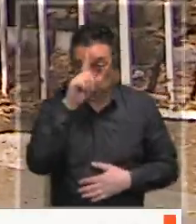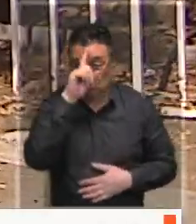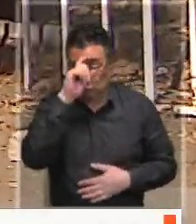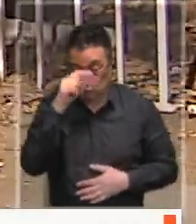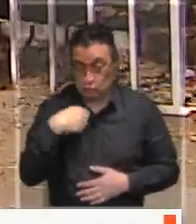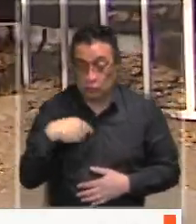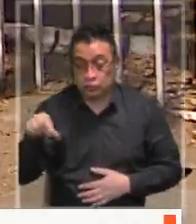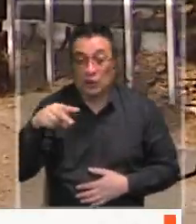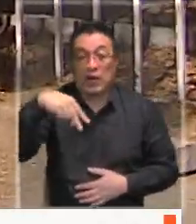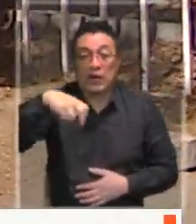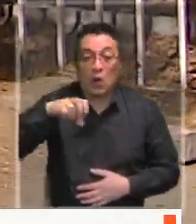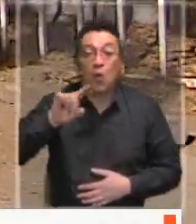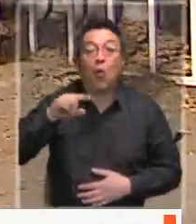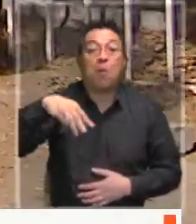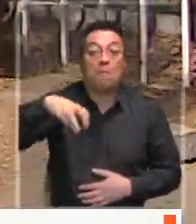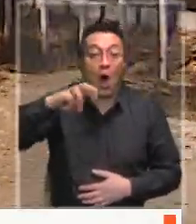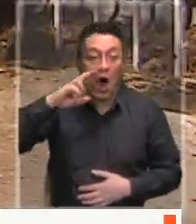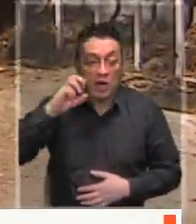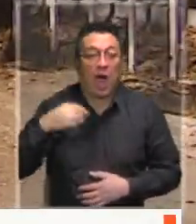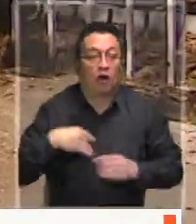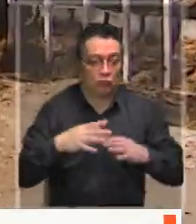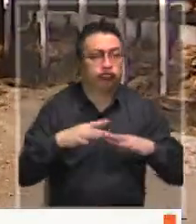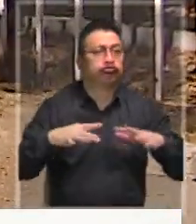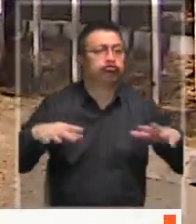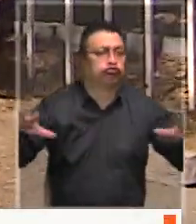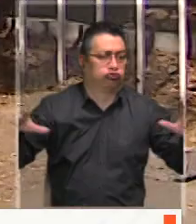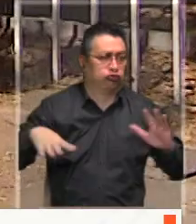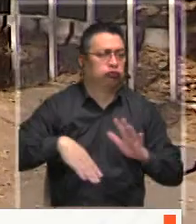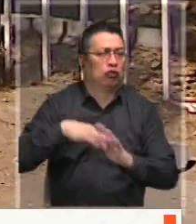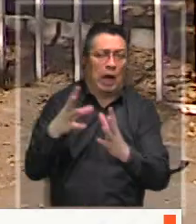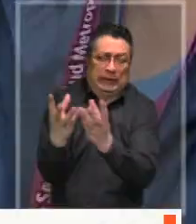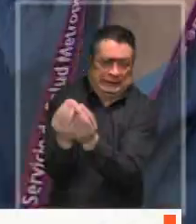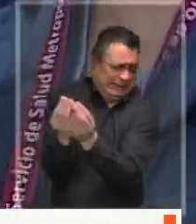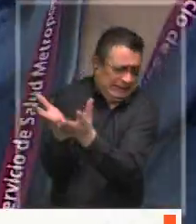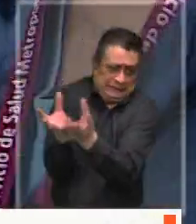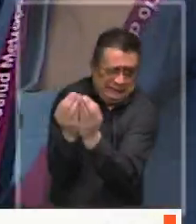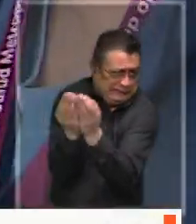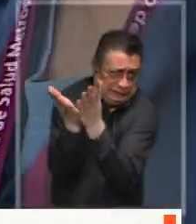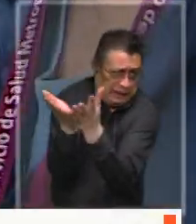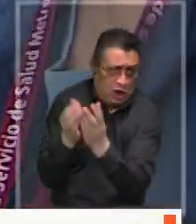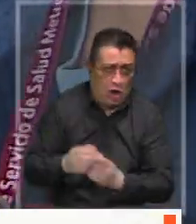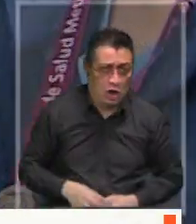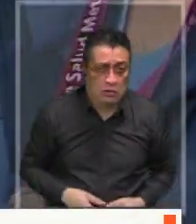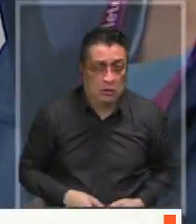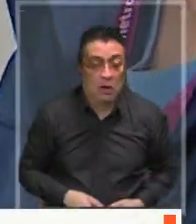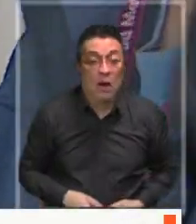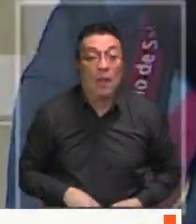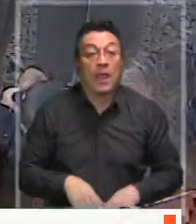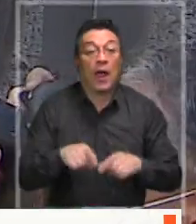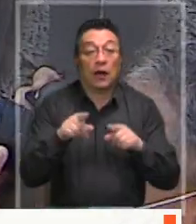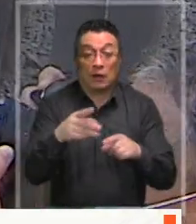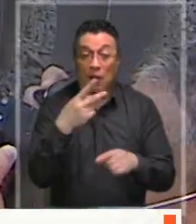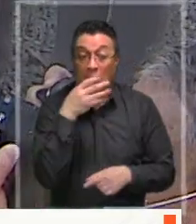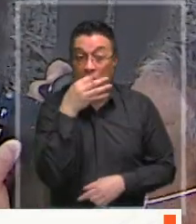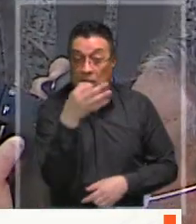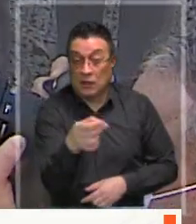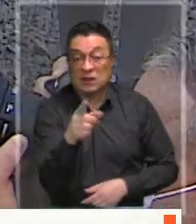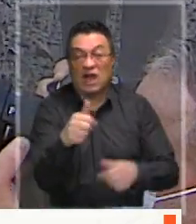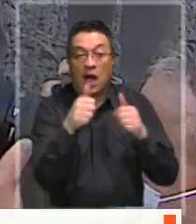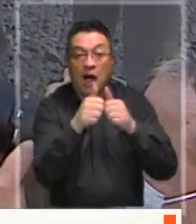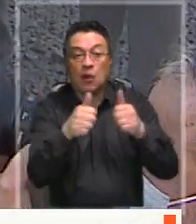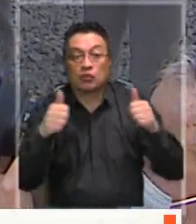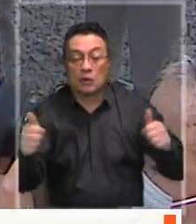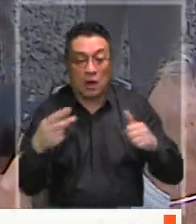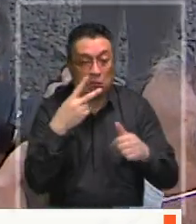una neumonía viral. Han aumentado cualquier cantidad. Está lleno, lleno, lleno. Y según las proyecciones entregadas por las